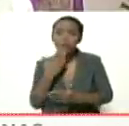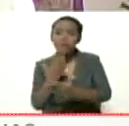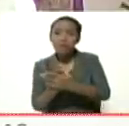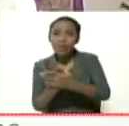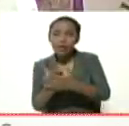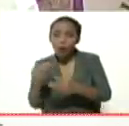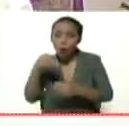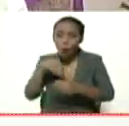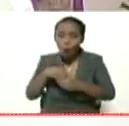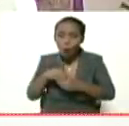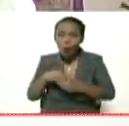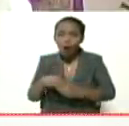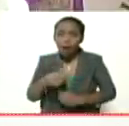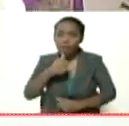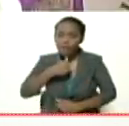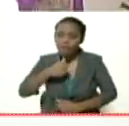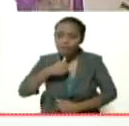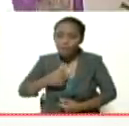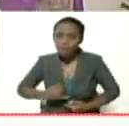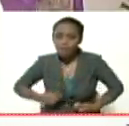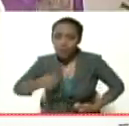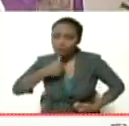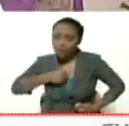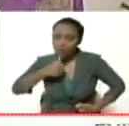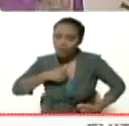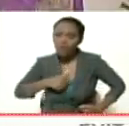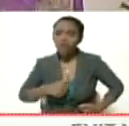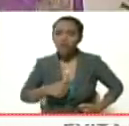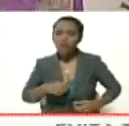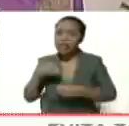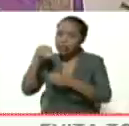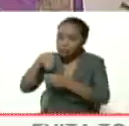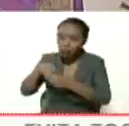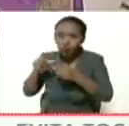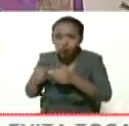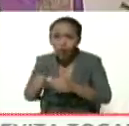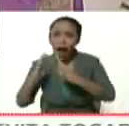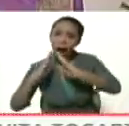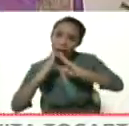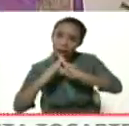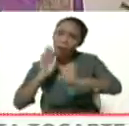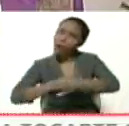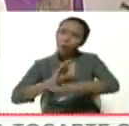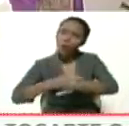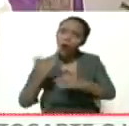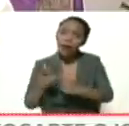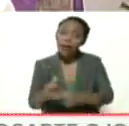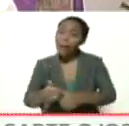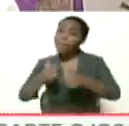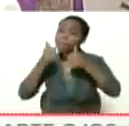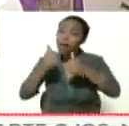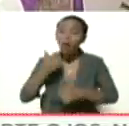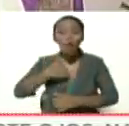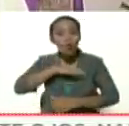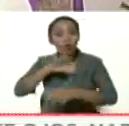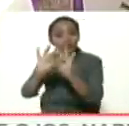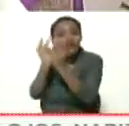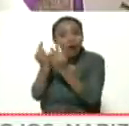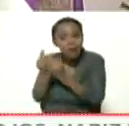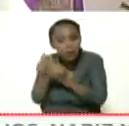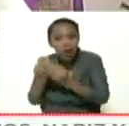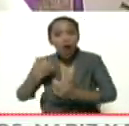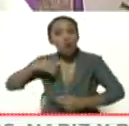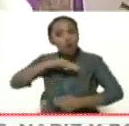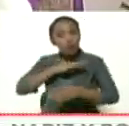en cuaresma. Ayunemos de calle, quedémonos en casa, porque es por el bien de nuestra familia y por el bien de